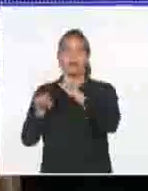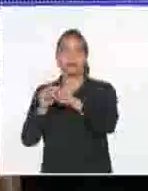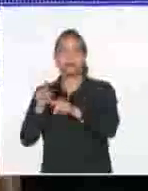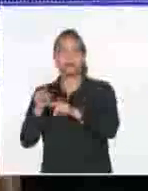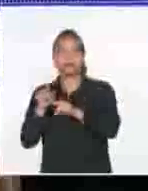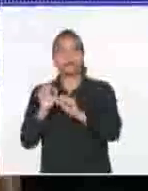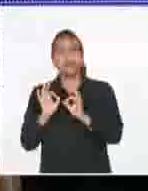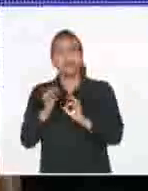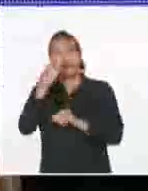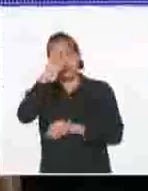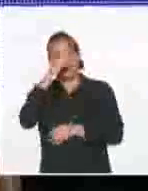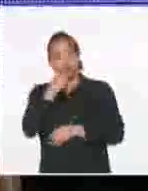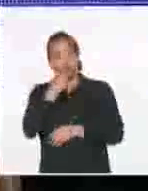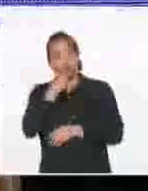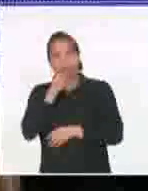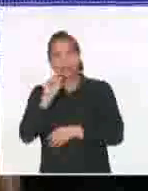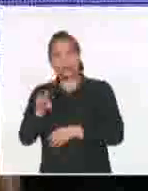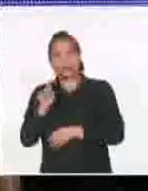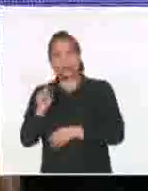Cuba puede adquirir